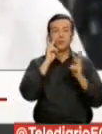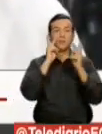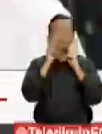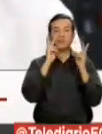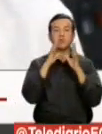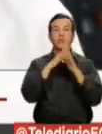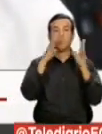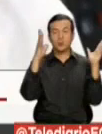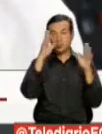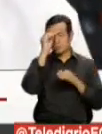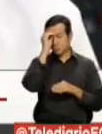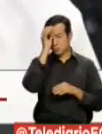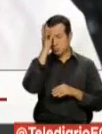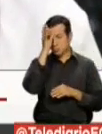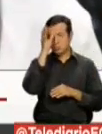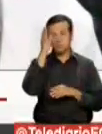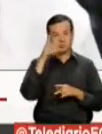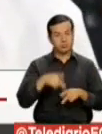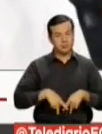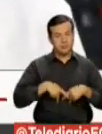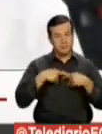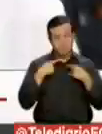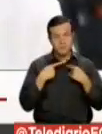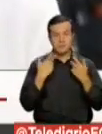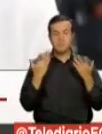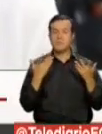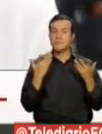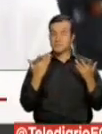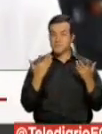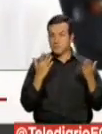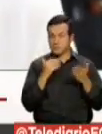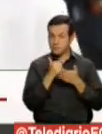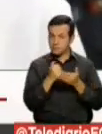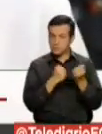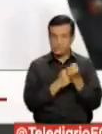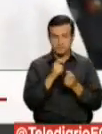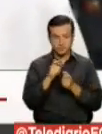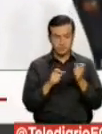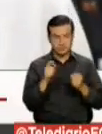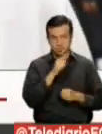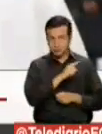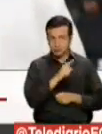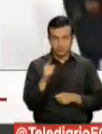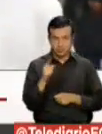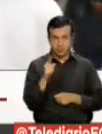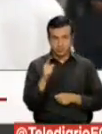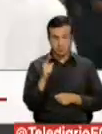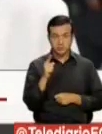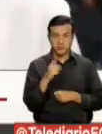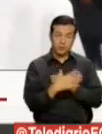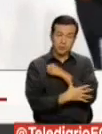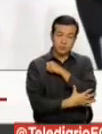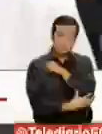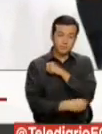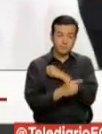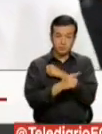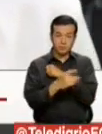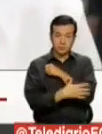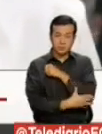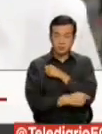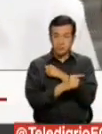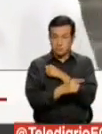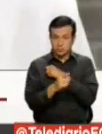muy sabia de la vida y de la forma como se puede ayudar a personas que no tienen las mismas posibilidades que las